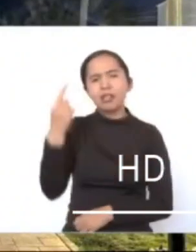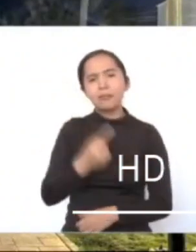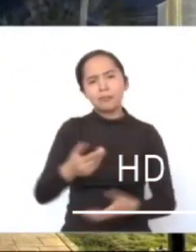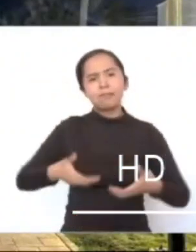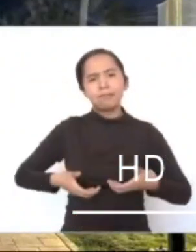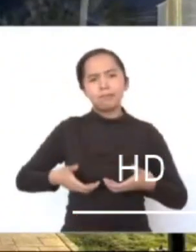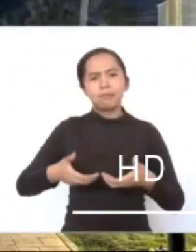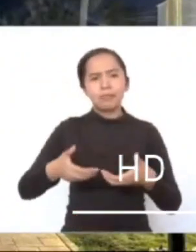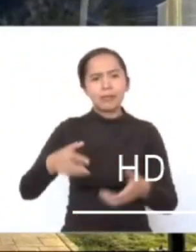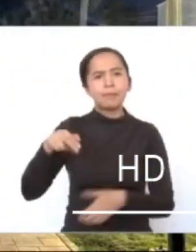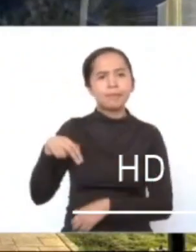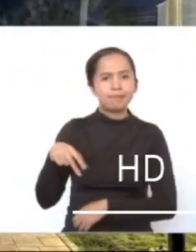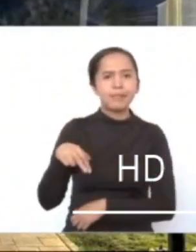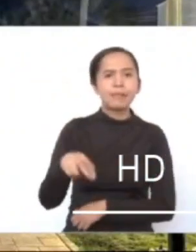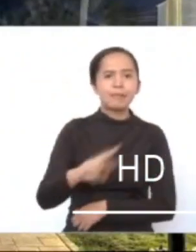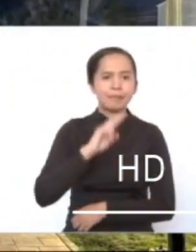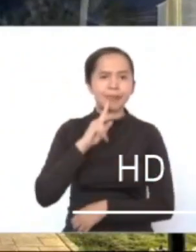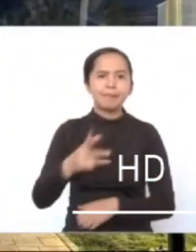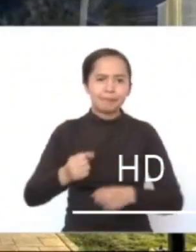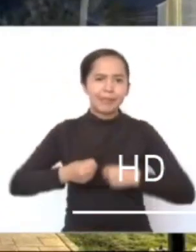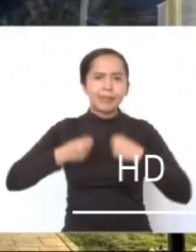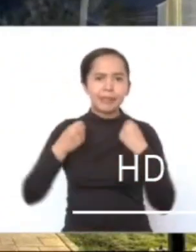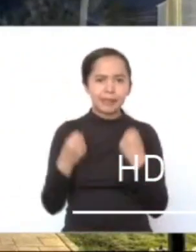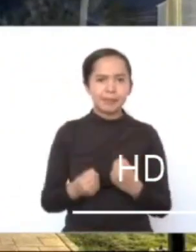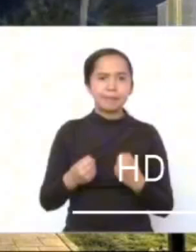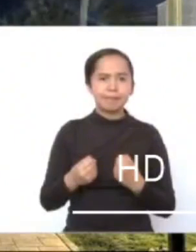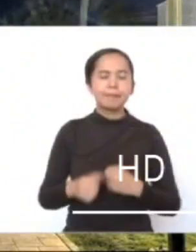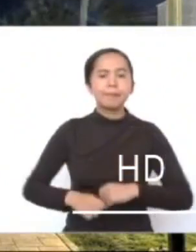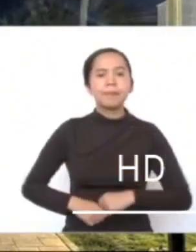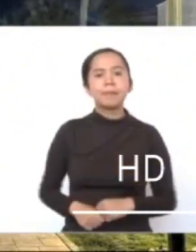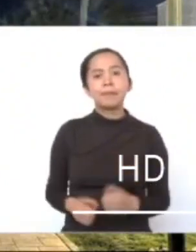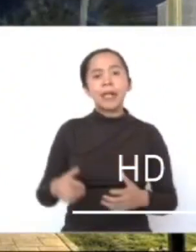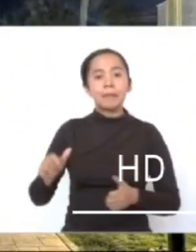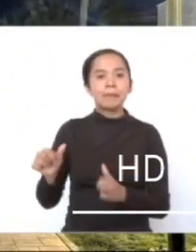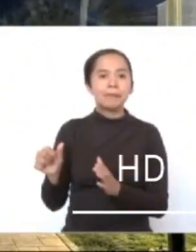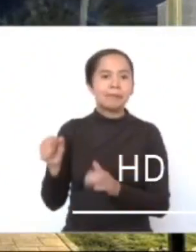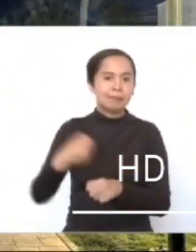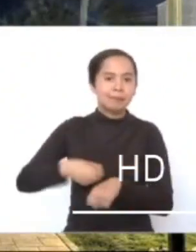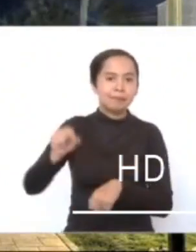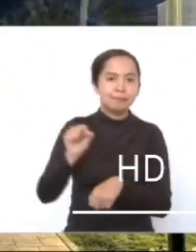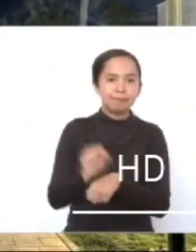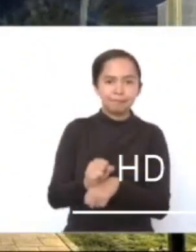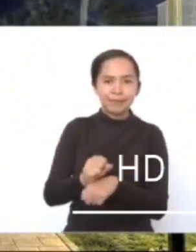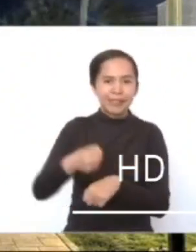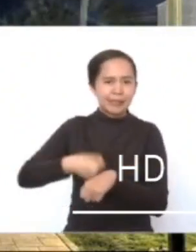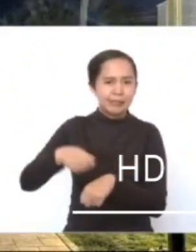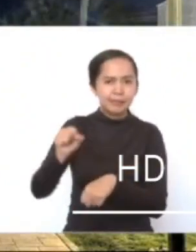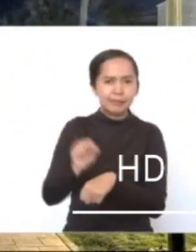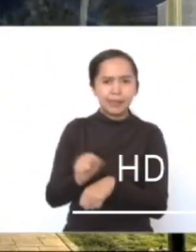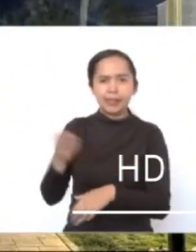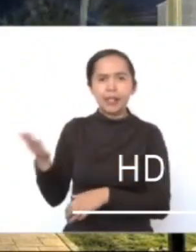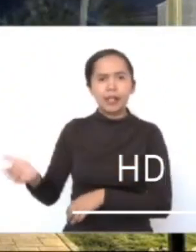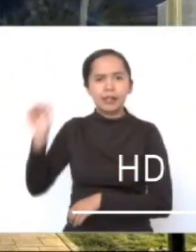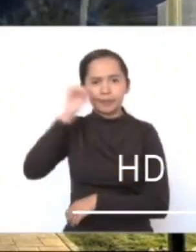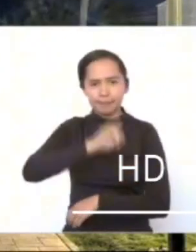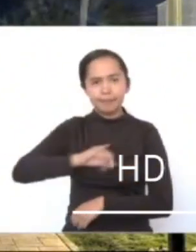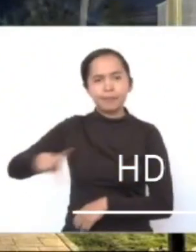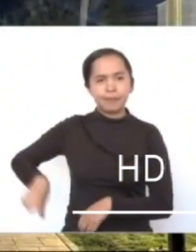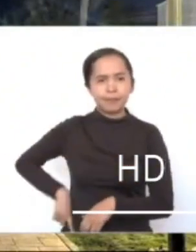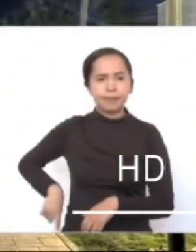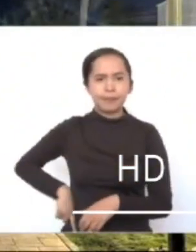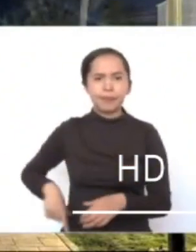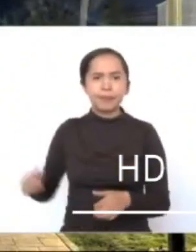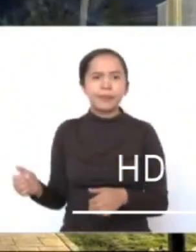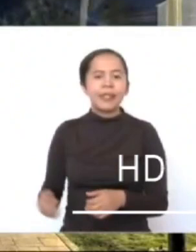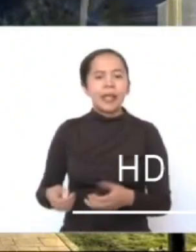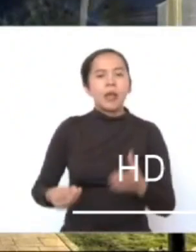nuestro transitar también sea seguro y amable. Cada semana con el jefe de gobierno estamos inaugurando un